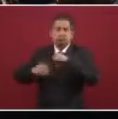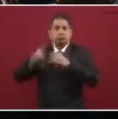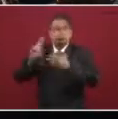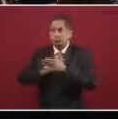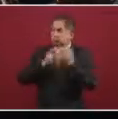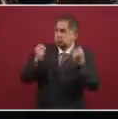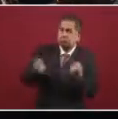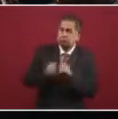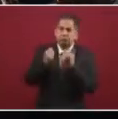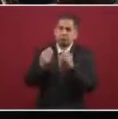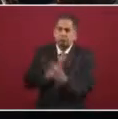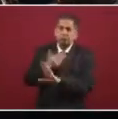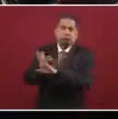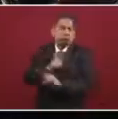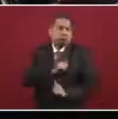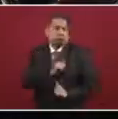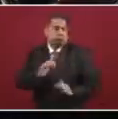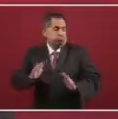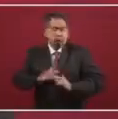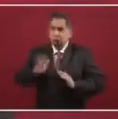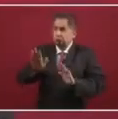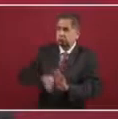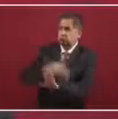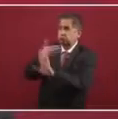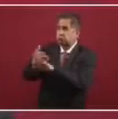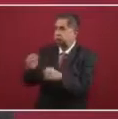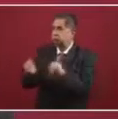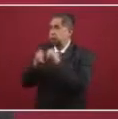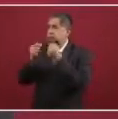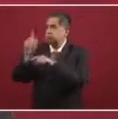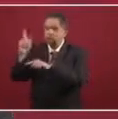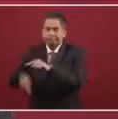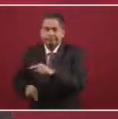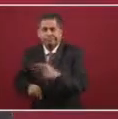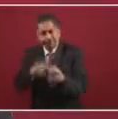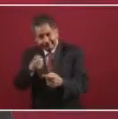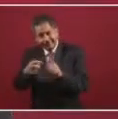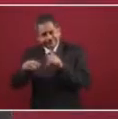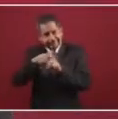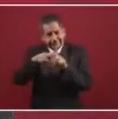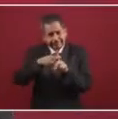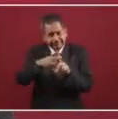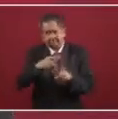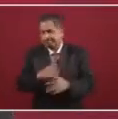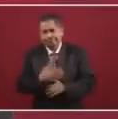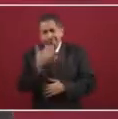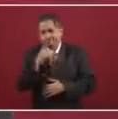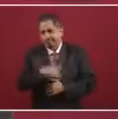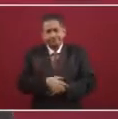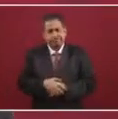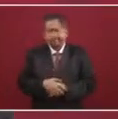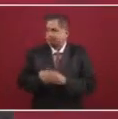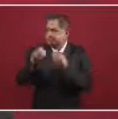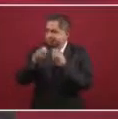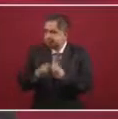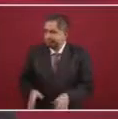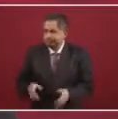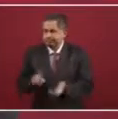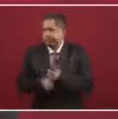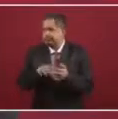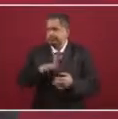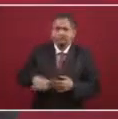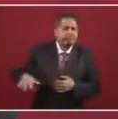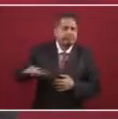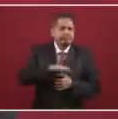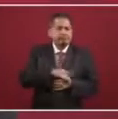golpes militares nunca han traído nada positivo. Van en contra, suspenden la vida